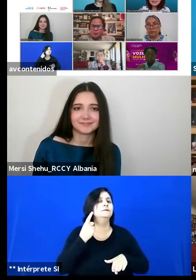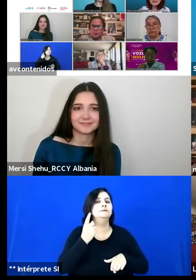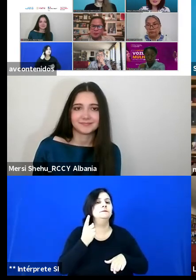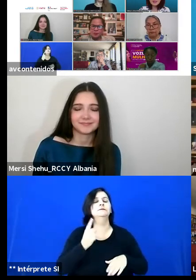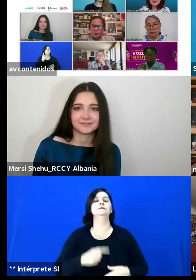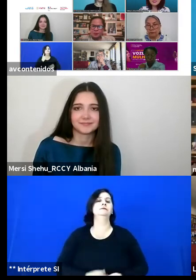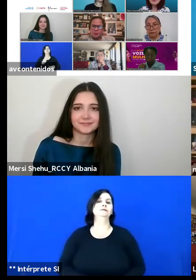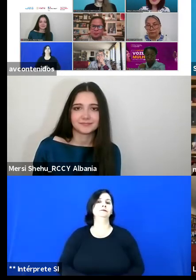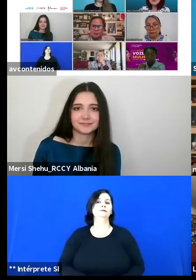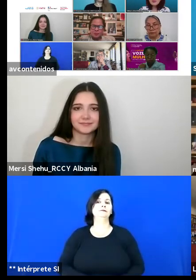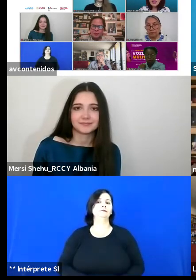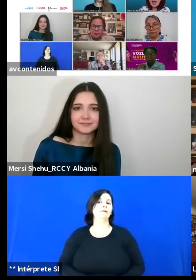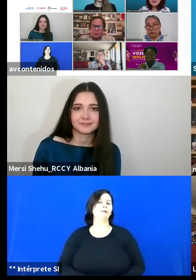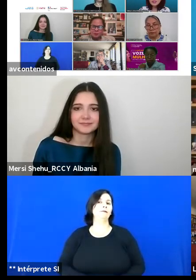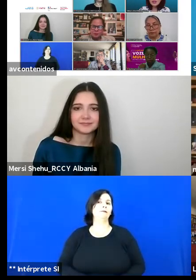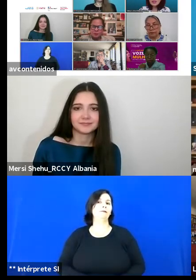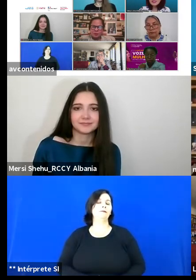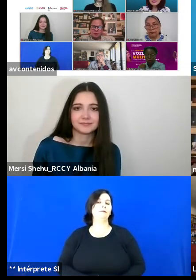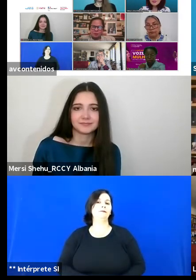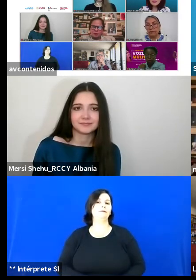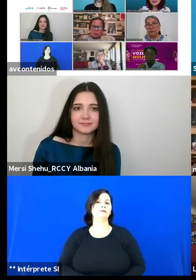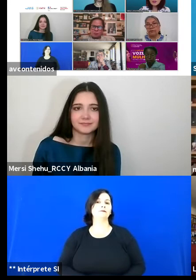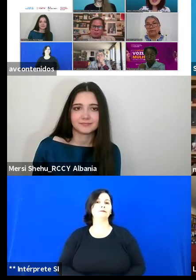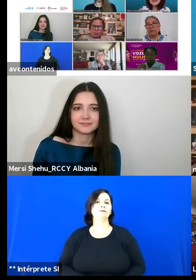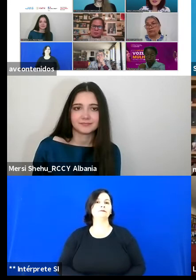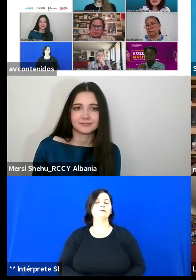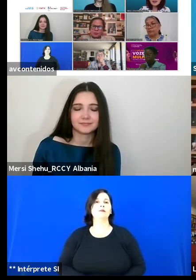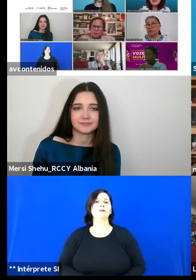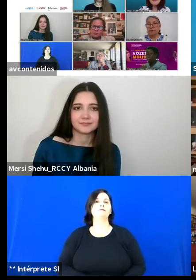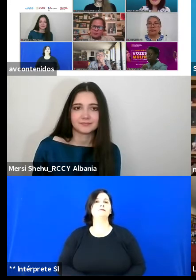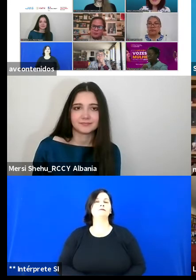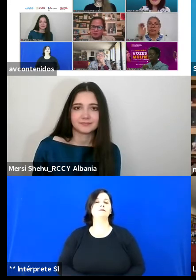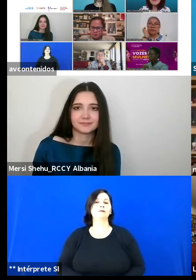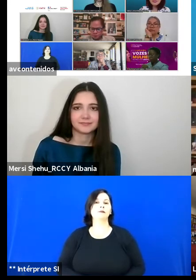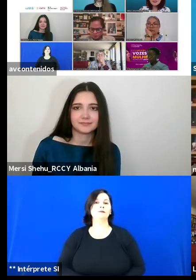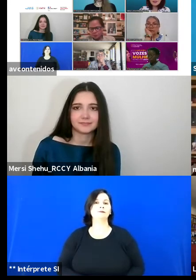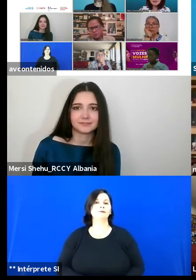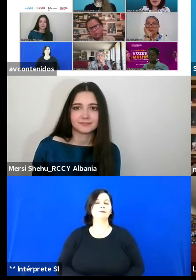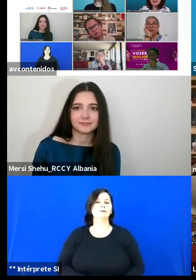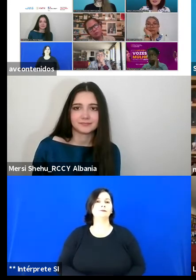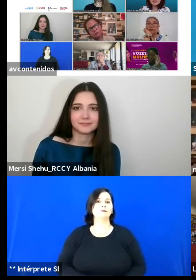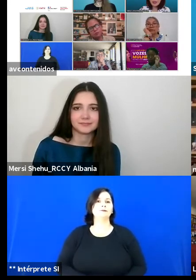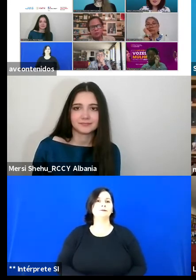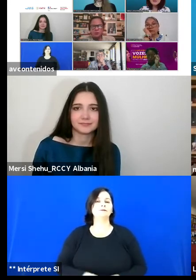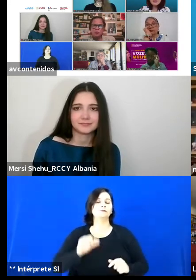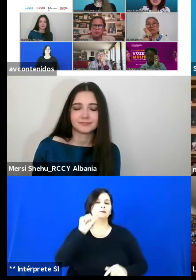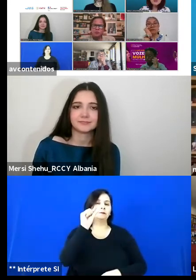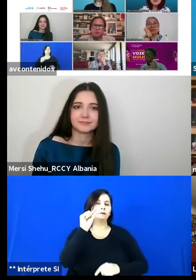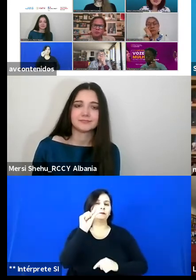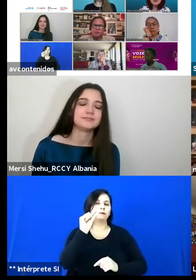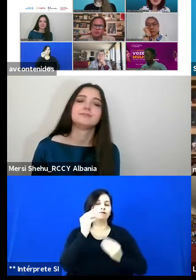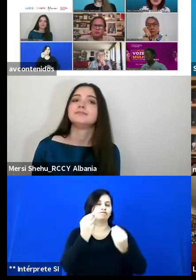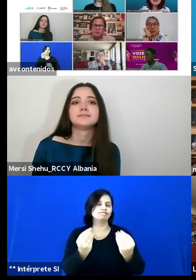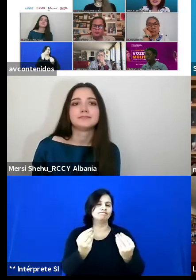las mujeres a los que hoy en este momento quieren ser presidentes de mi país. Estamos viviendo un